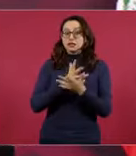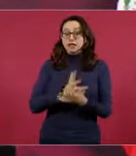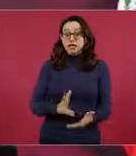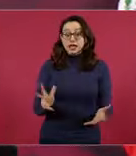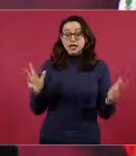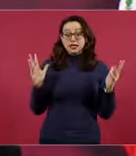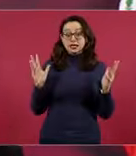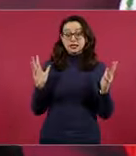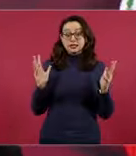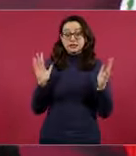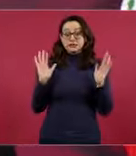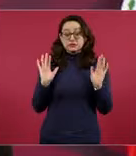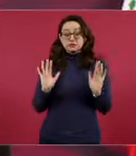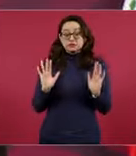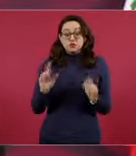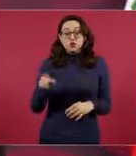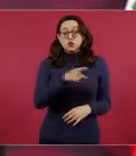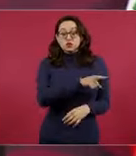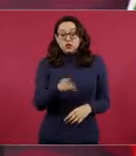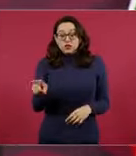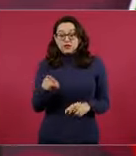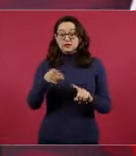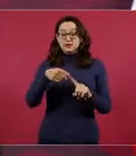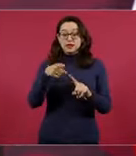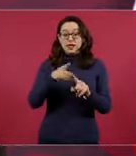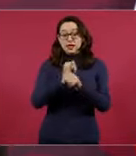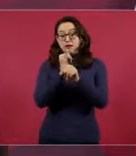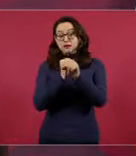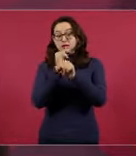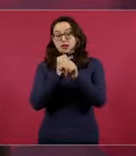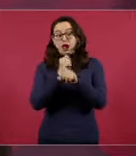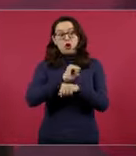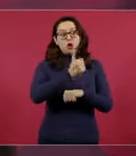Les queda a ustedes la tarea